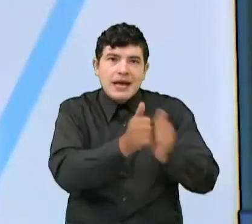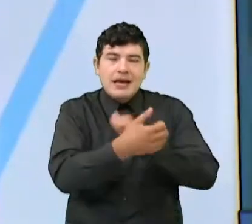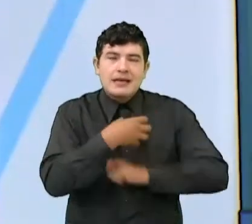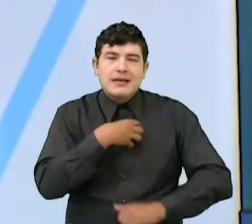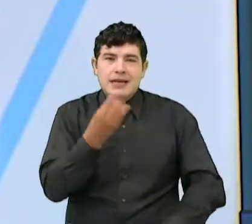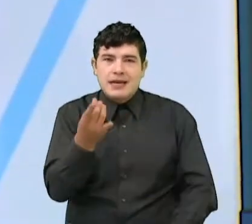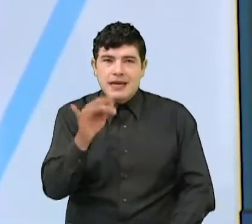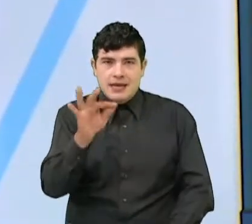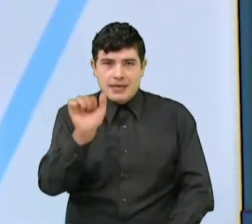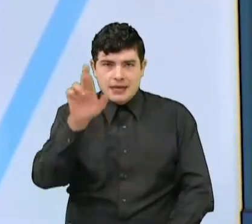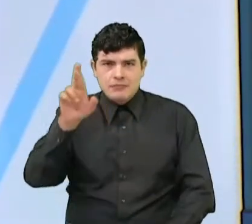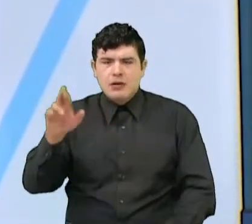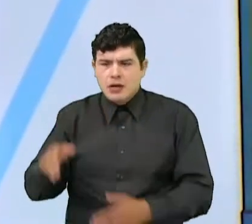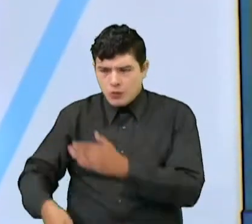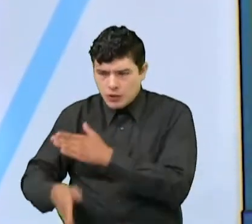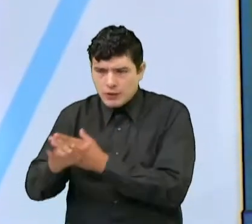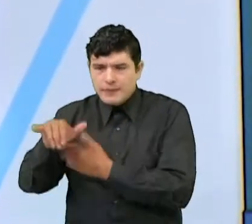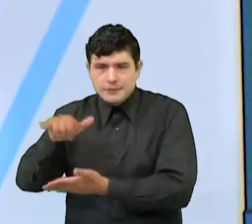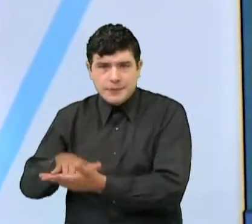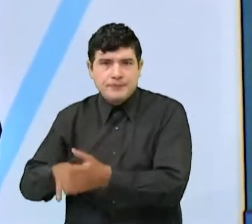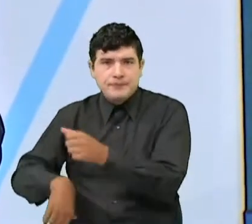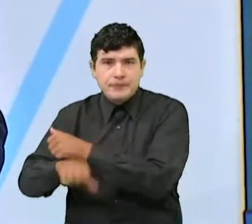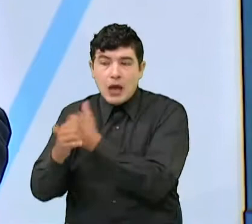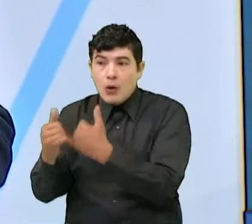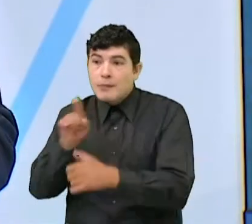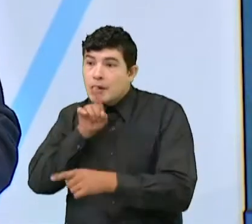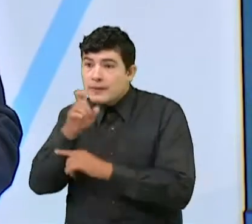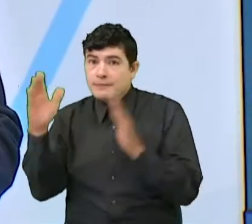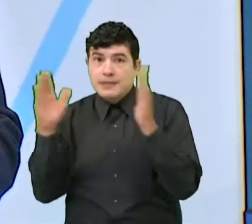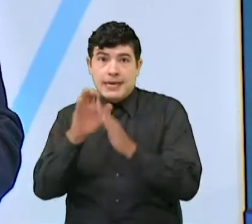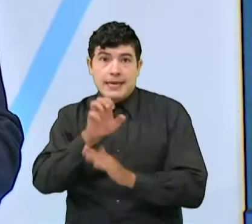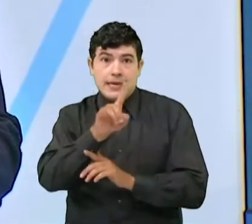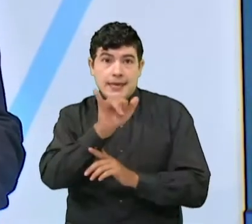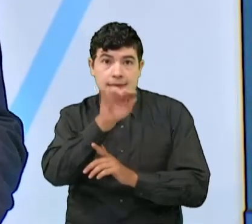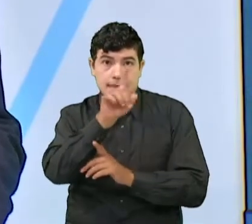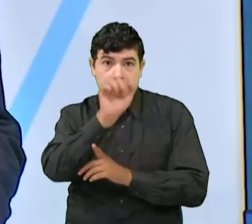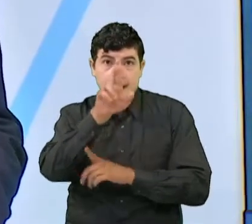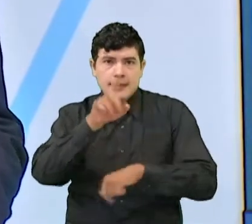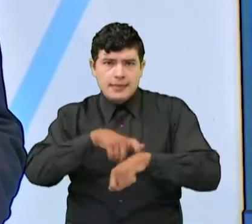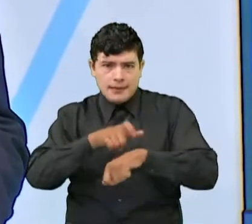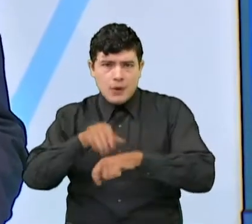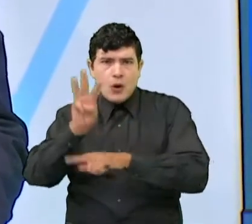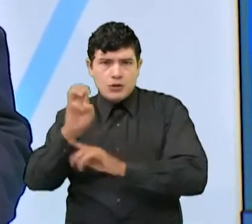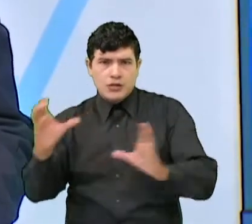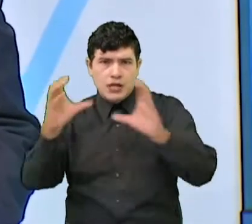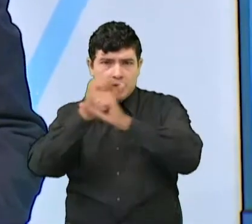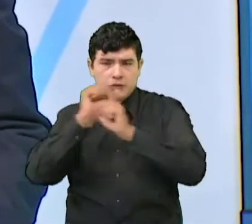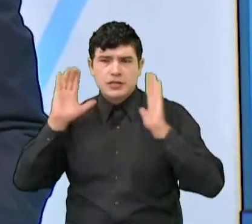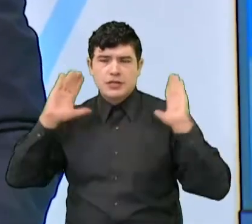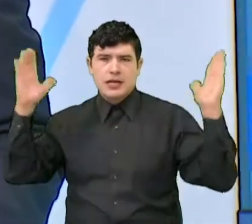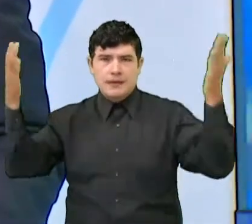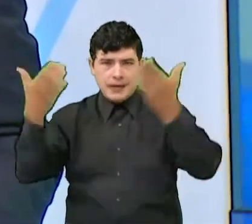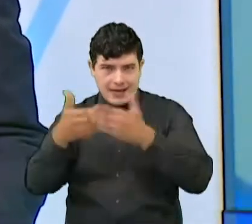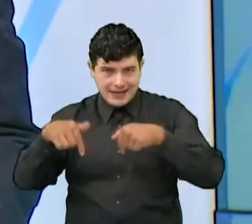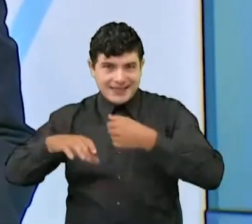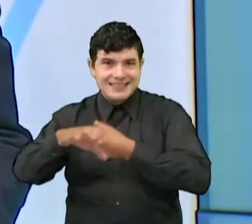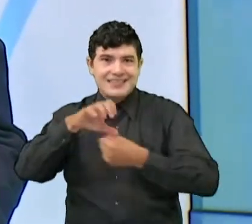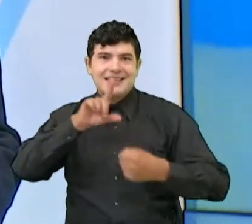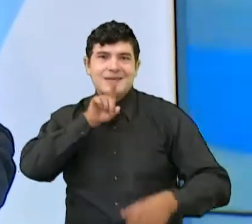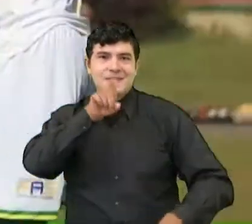Y seguimos hablando de fútbol porque hoy Atlético Bucaramanga recibirá a la Equidad Seguros a partir de las 8 de la noche en el Estadio Departamental Alfonso